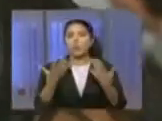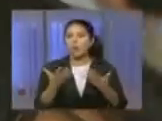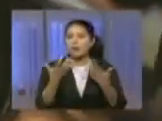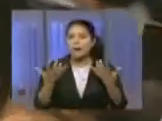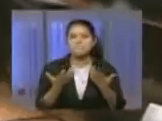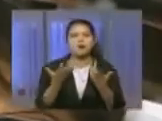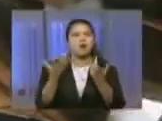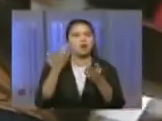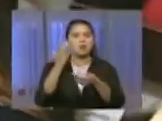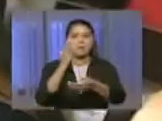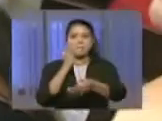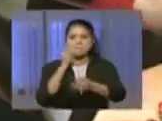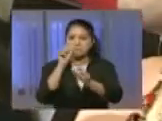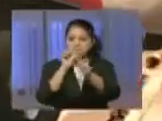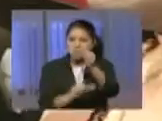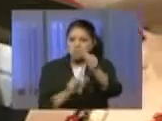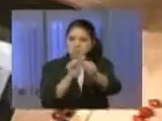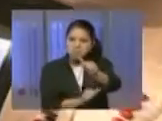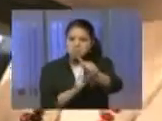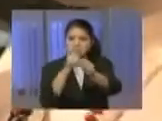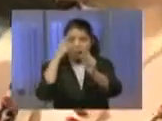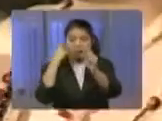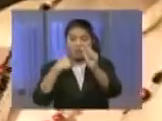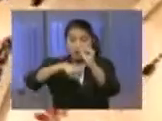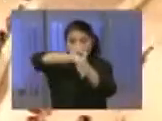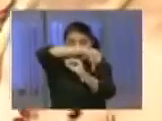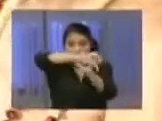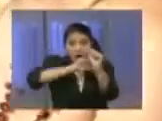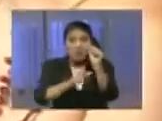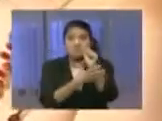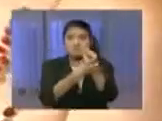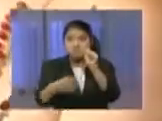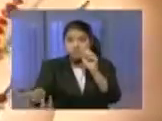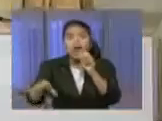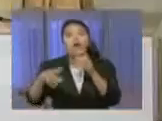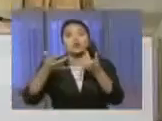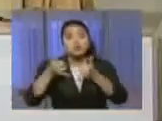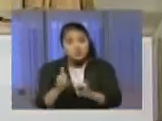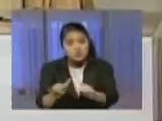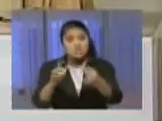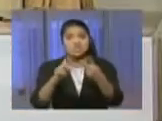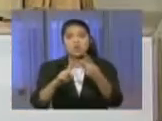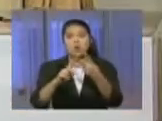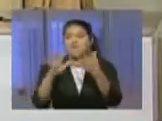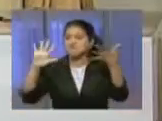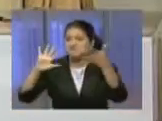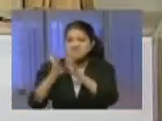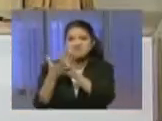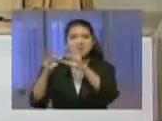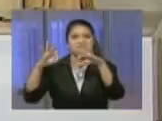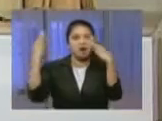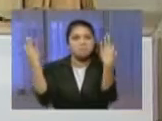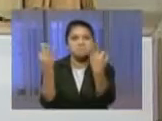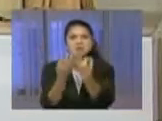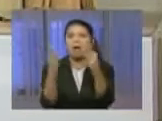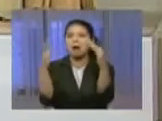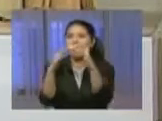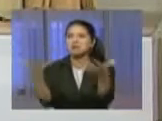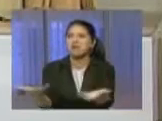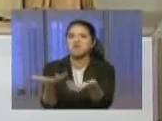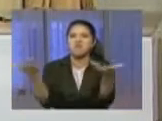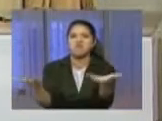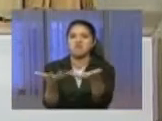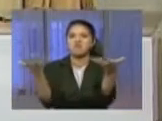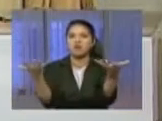descuartizaron nos cortaron la cabeza acabaron con nuestros hijos acabaron con nuestra familia quemaron nuestras casas y